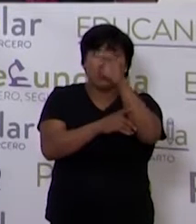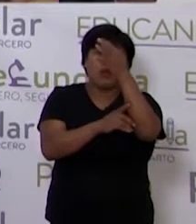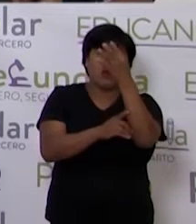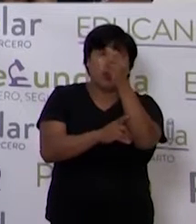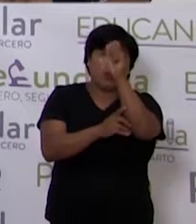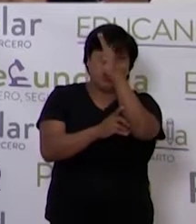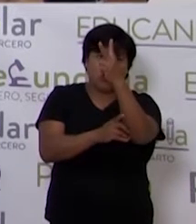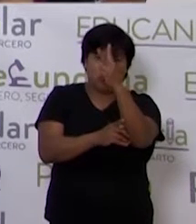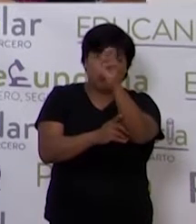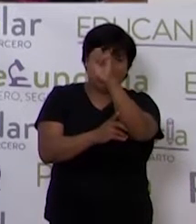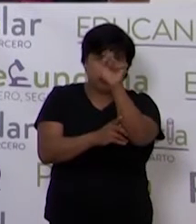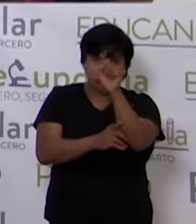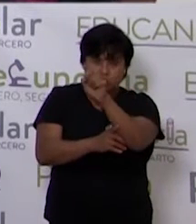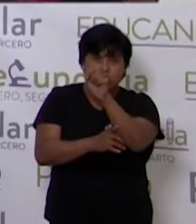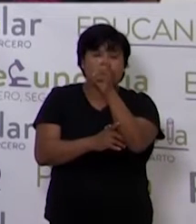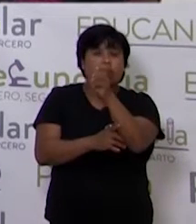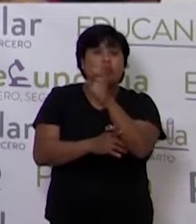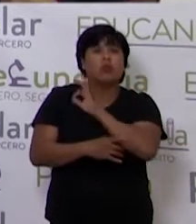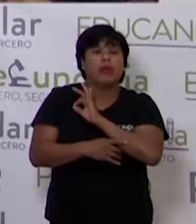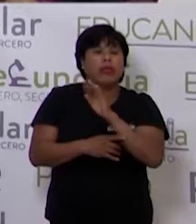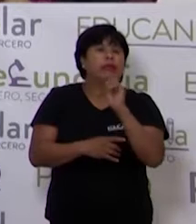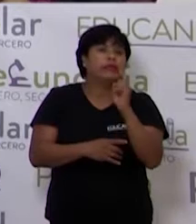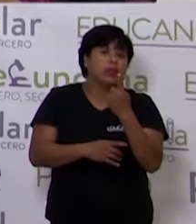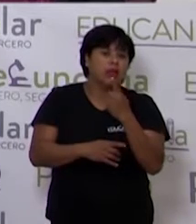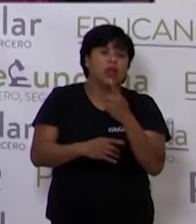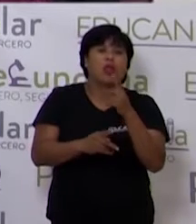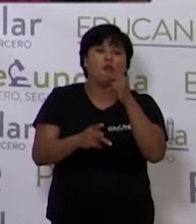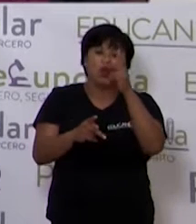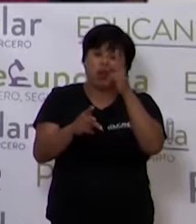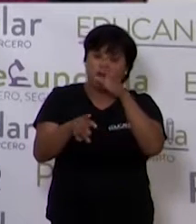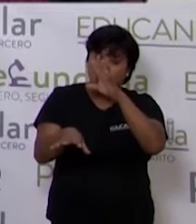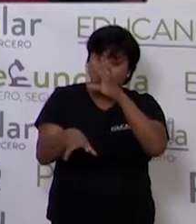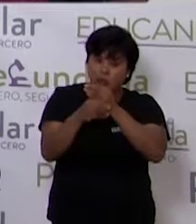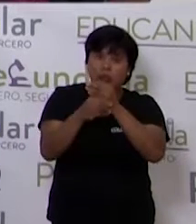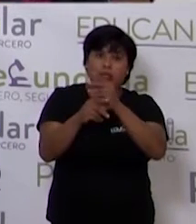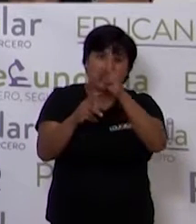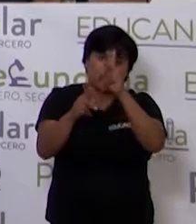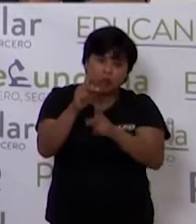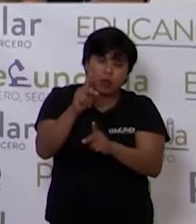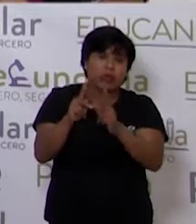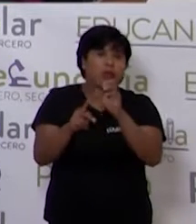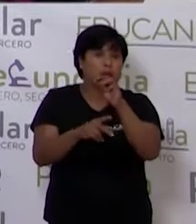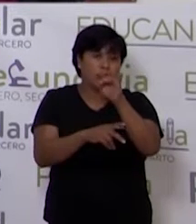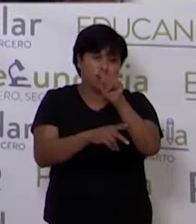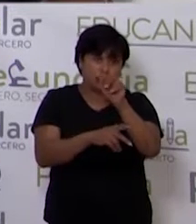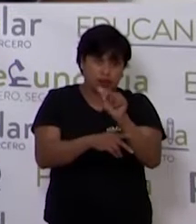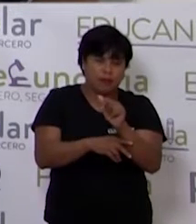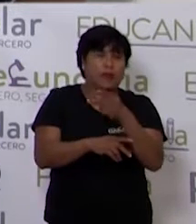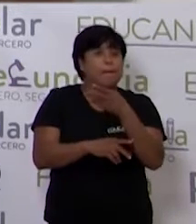cuadrado. Y pueden ser completas o incompletas o mixtas. Pero